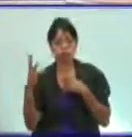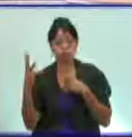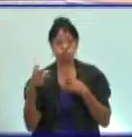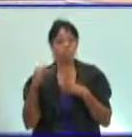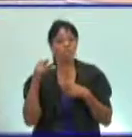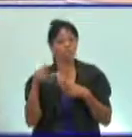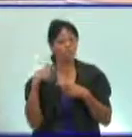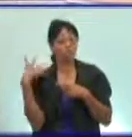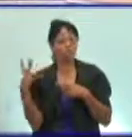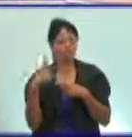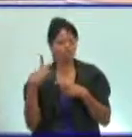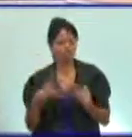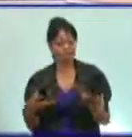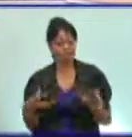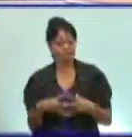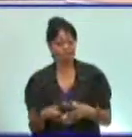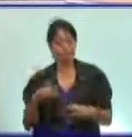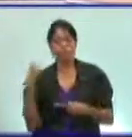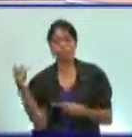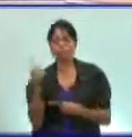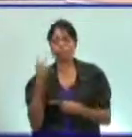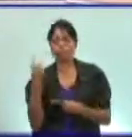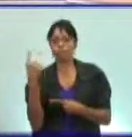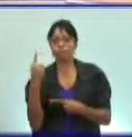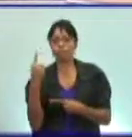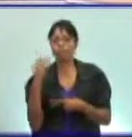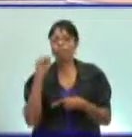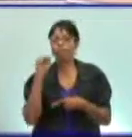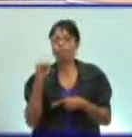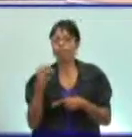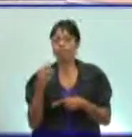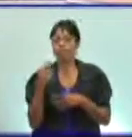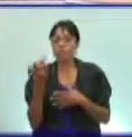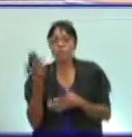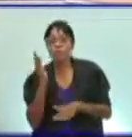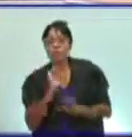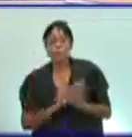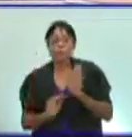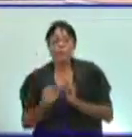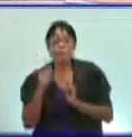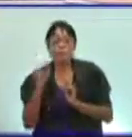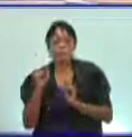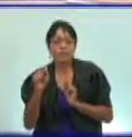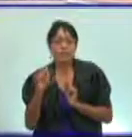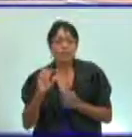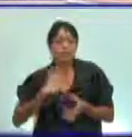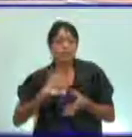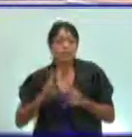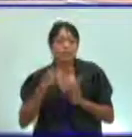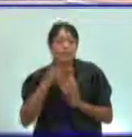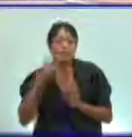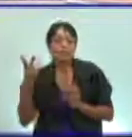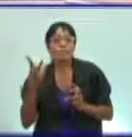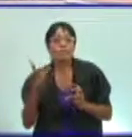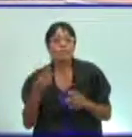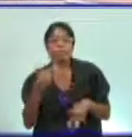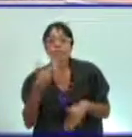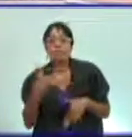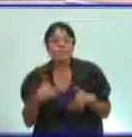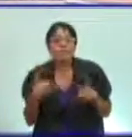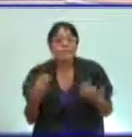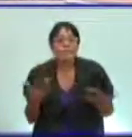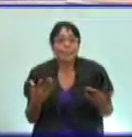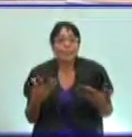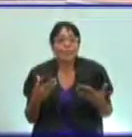a un ciclón tropical, viene a ser también enfrentarse a ella una forma de vida, cómo salir adelante después que pasa